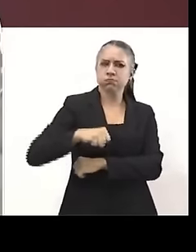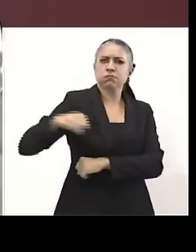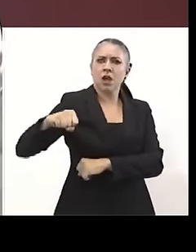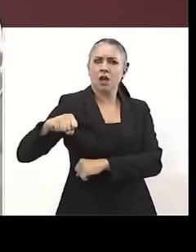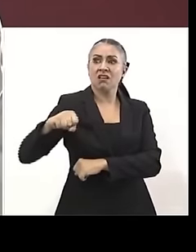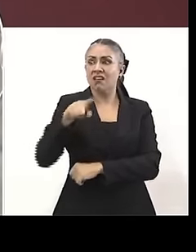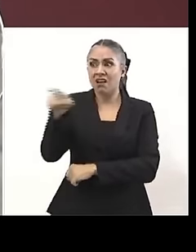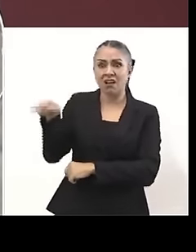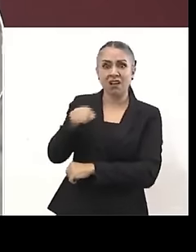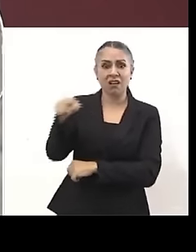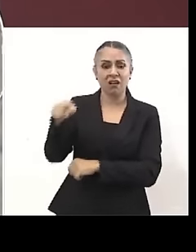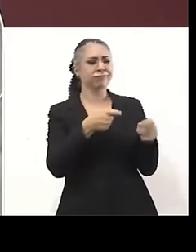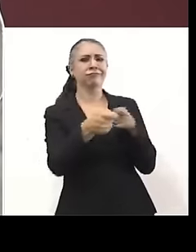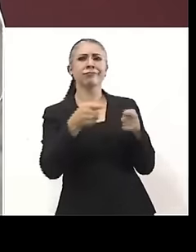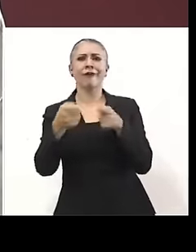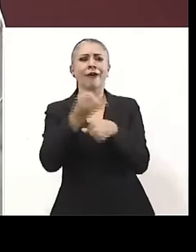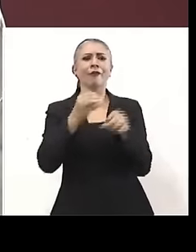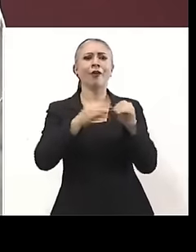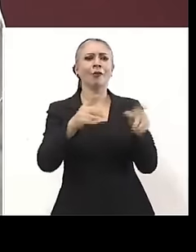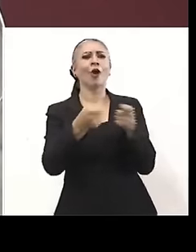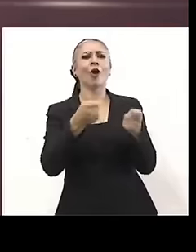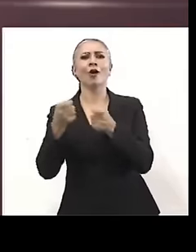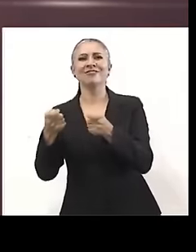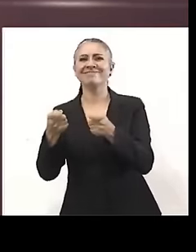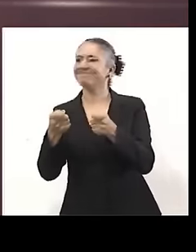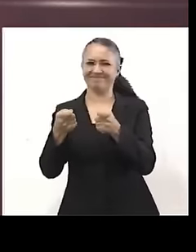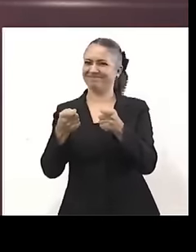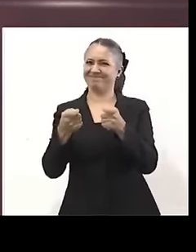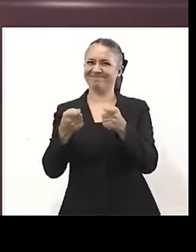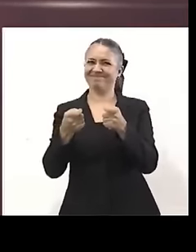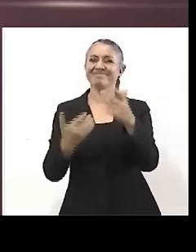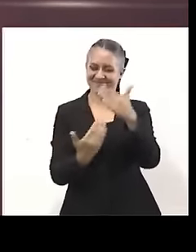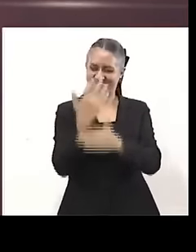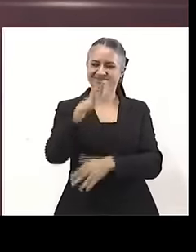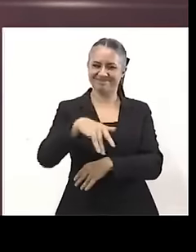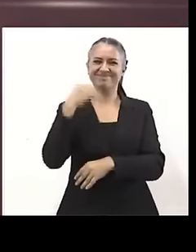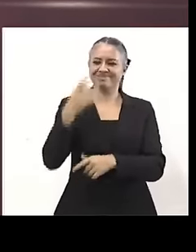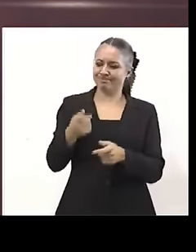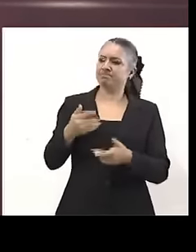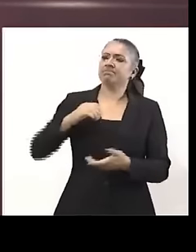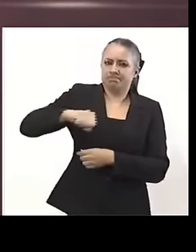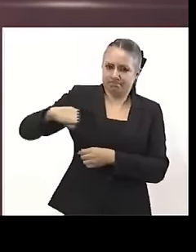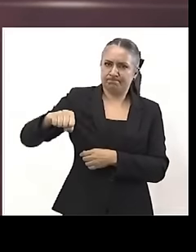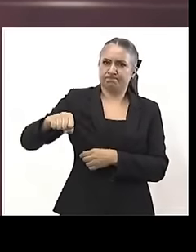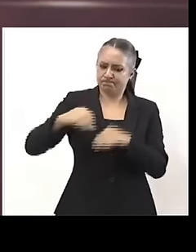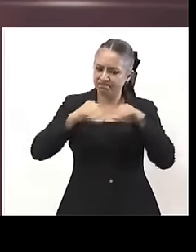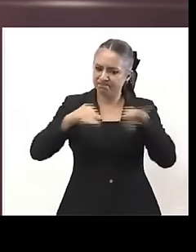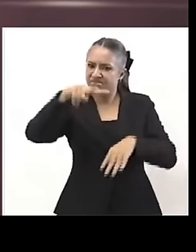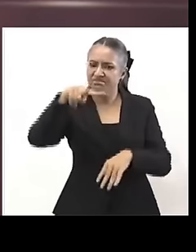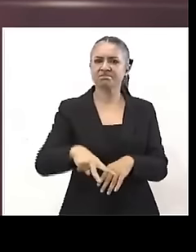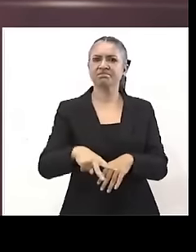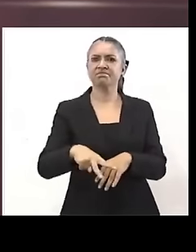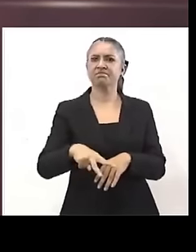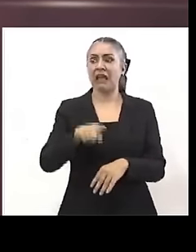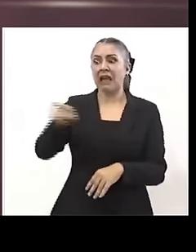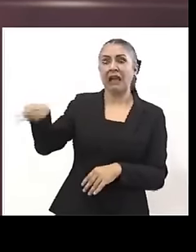controlando la información y transmitiendo